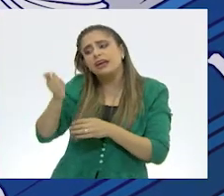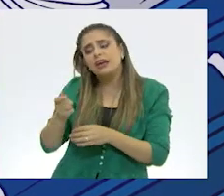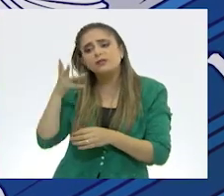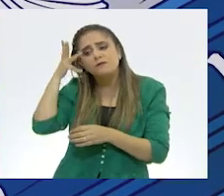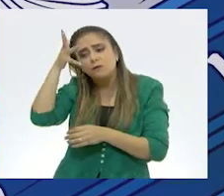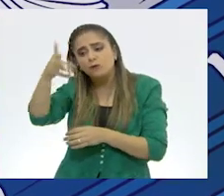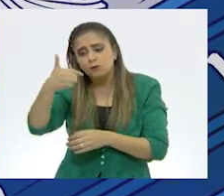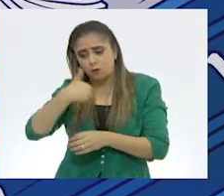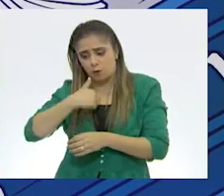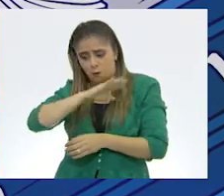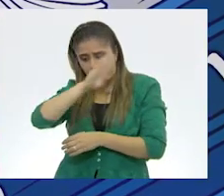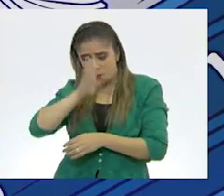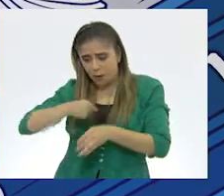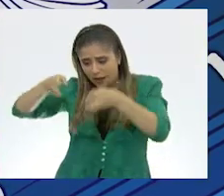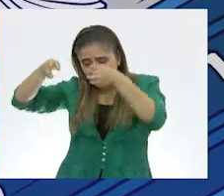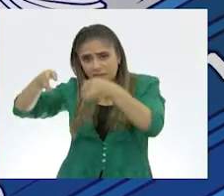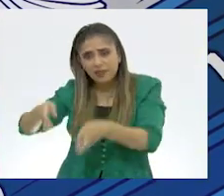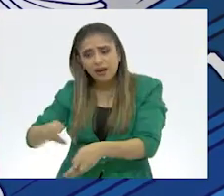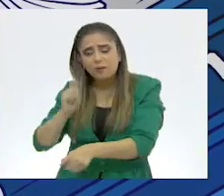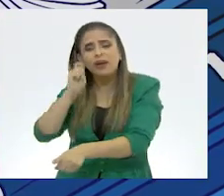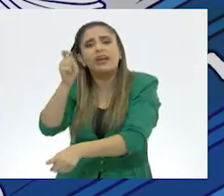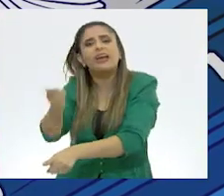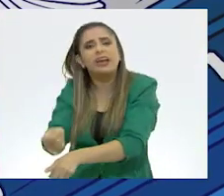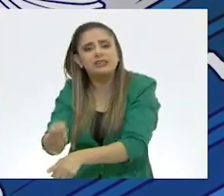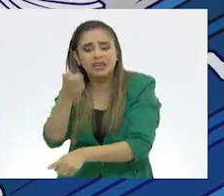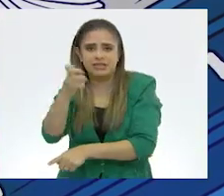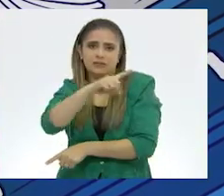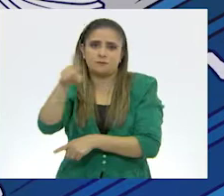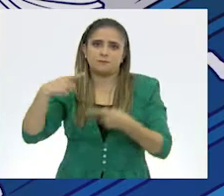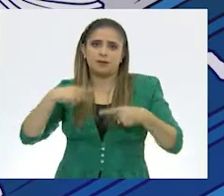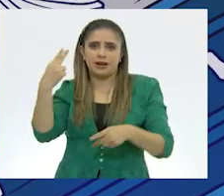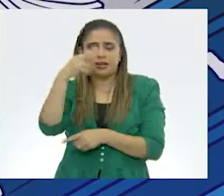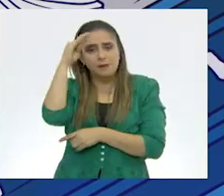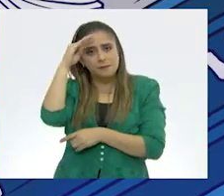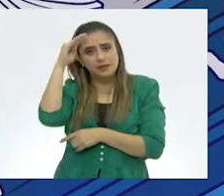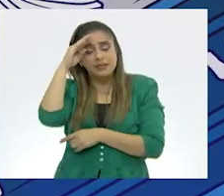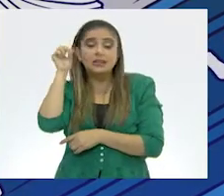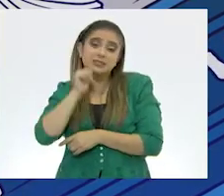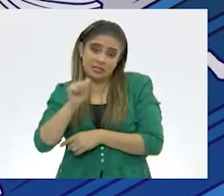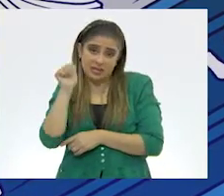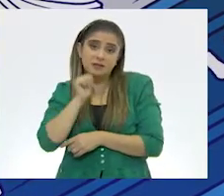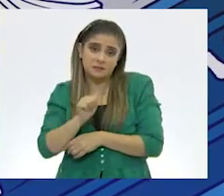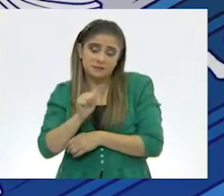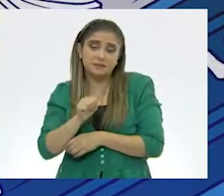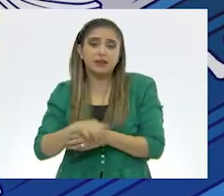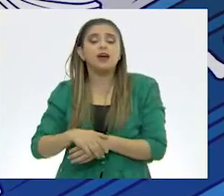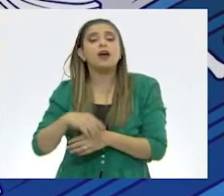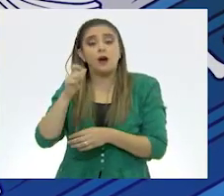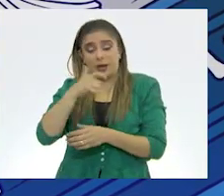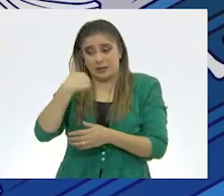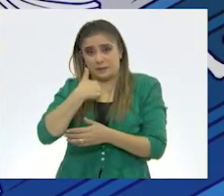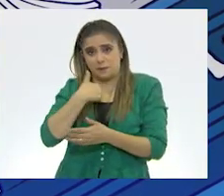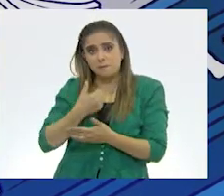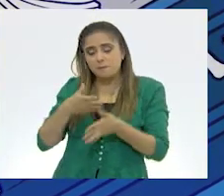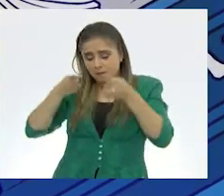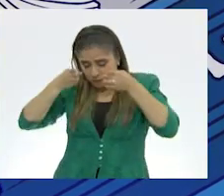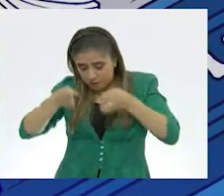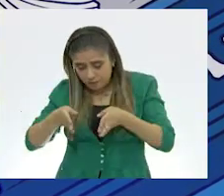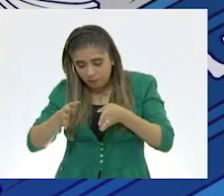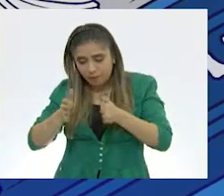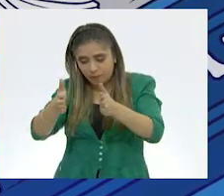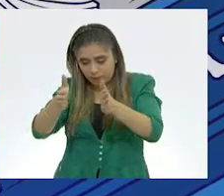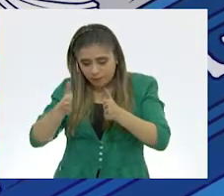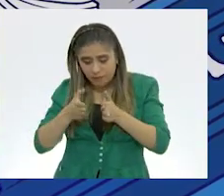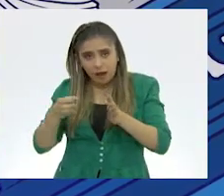suerte. Buena prueba de esto último es que hoy, al salir rumbo al armatoste que me aguarda,